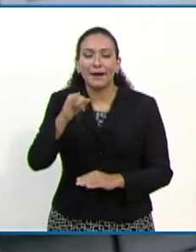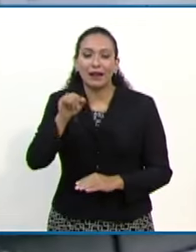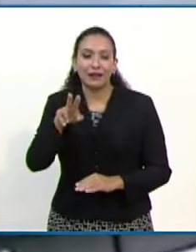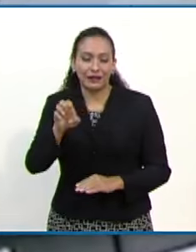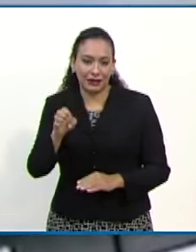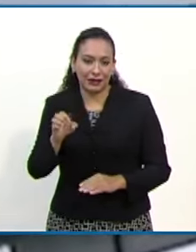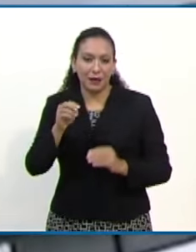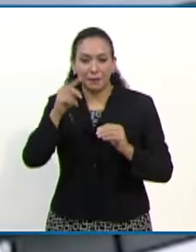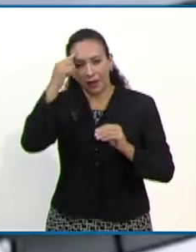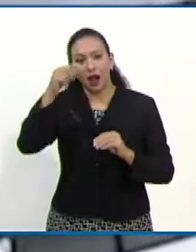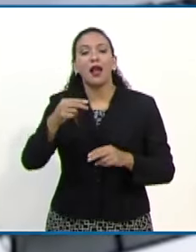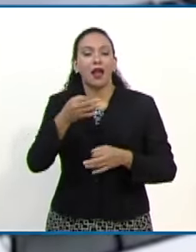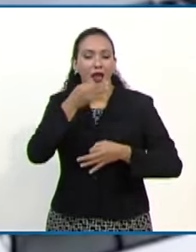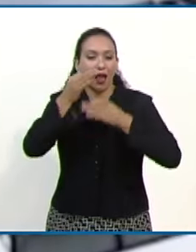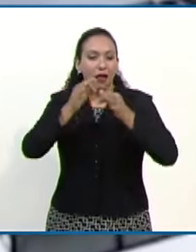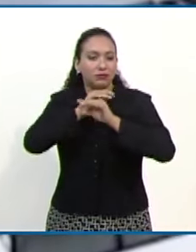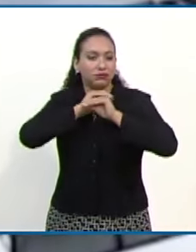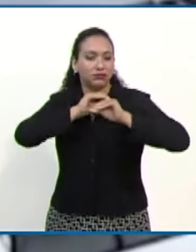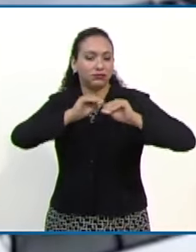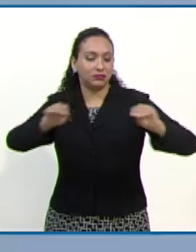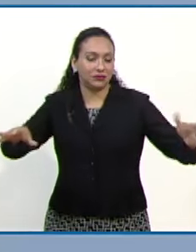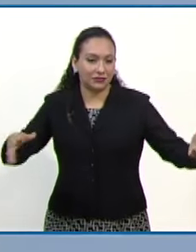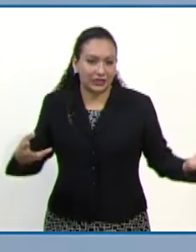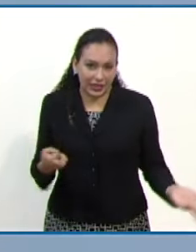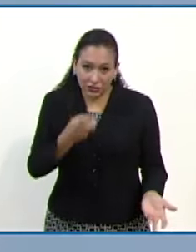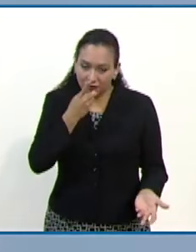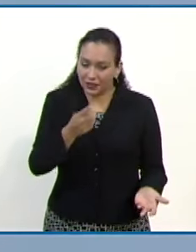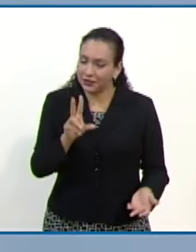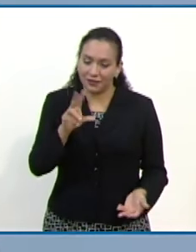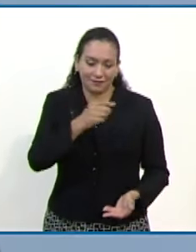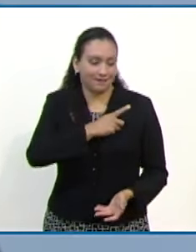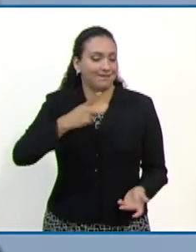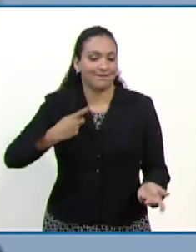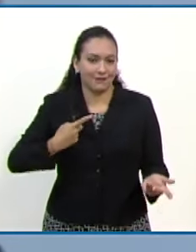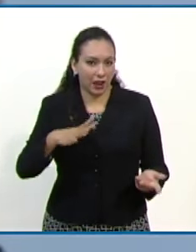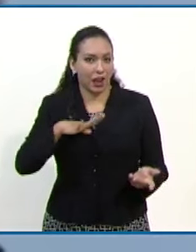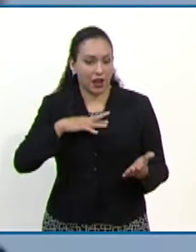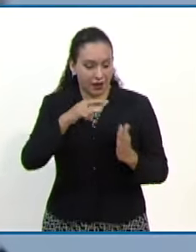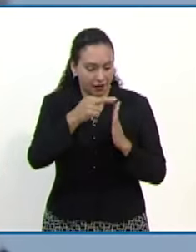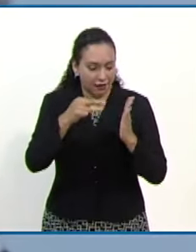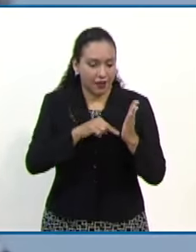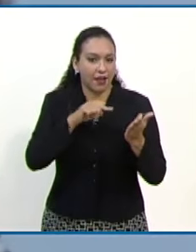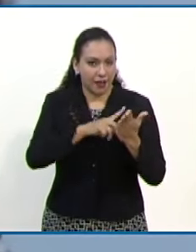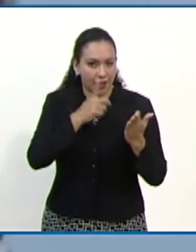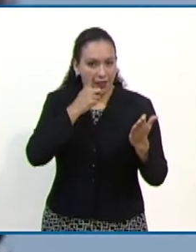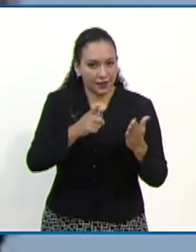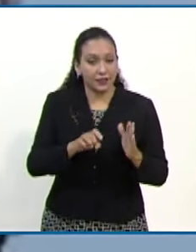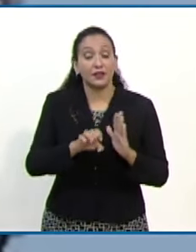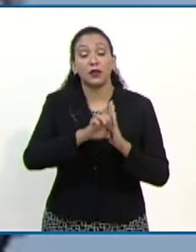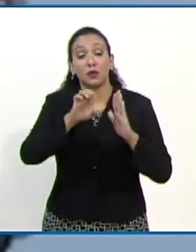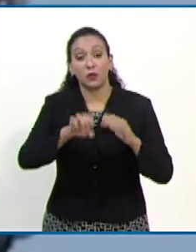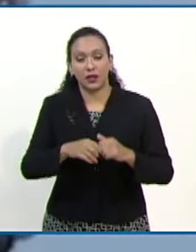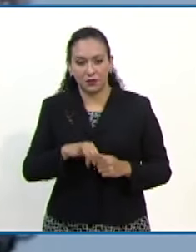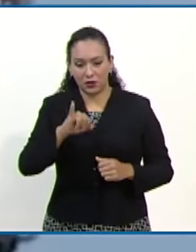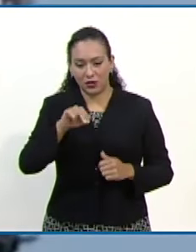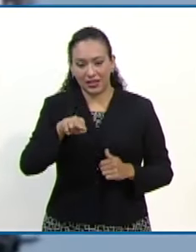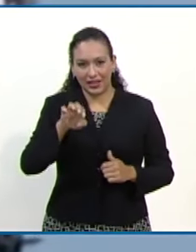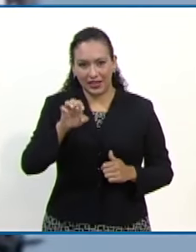y confirma que se violaron las reglas de la propaganda política, pues en la denuncia que realizó para pedir el INE